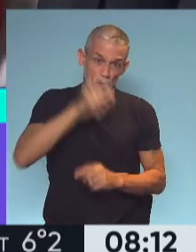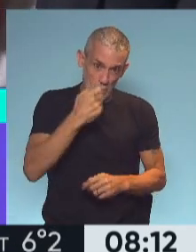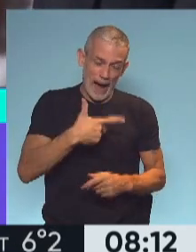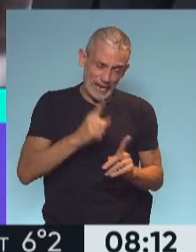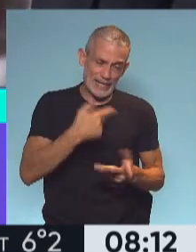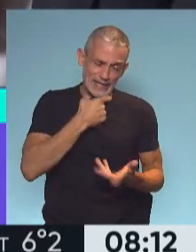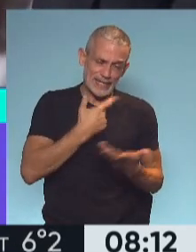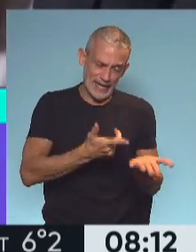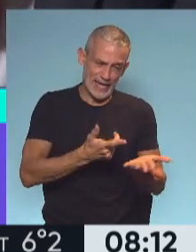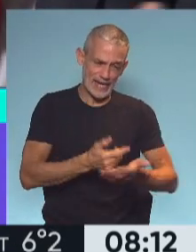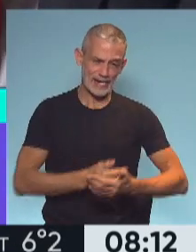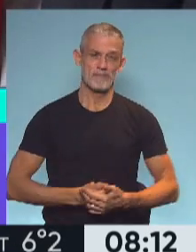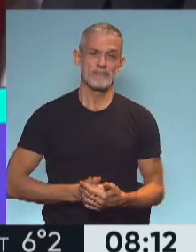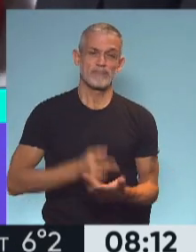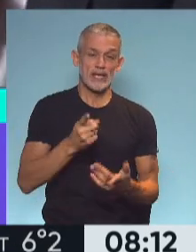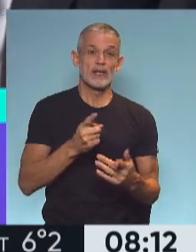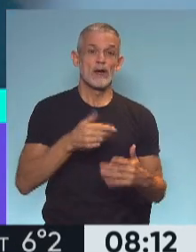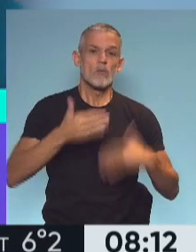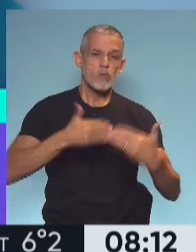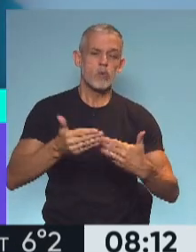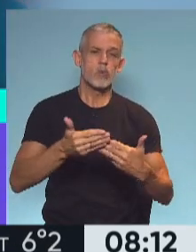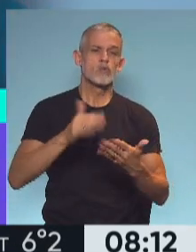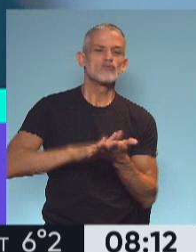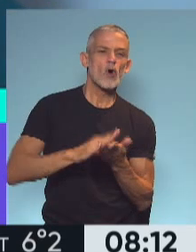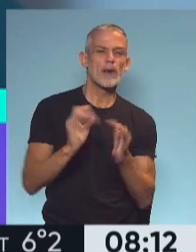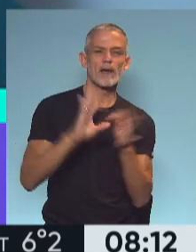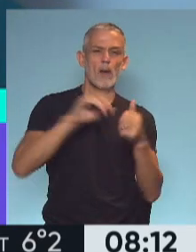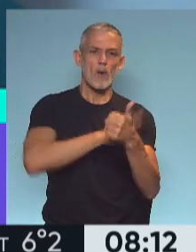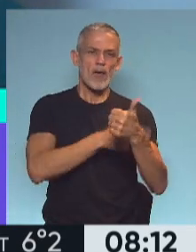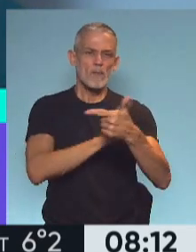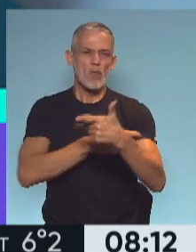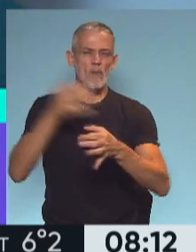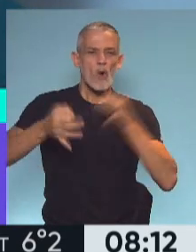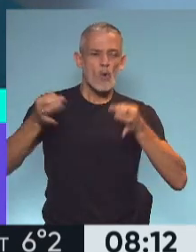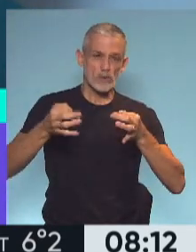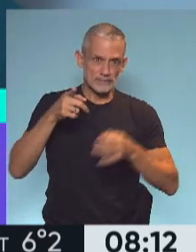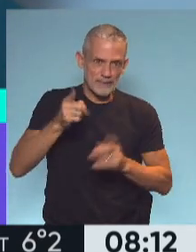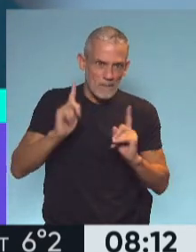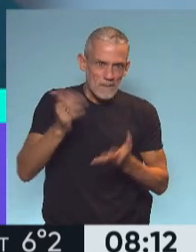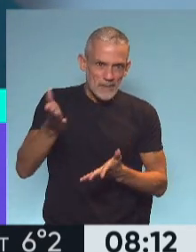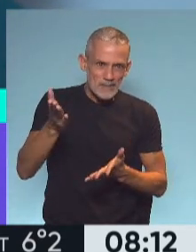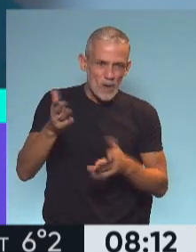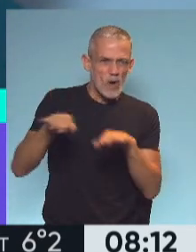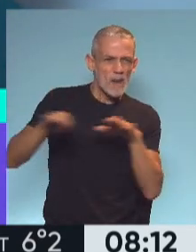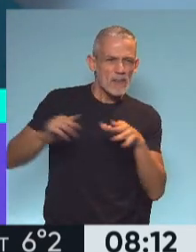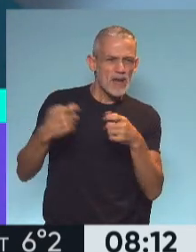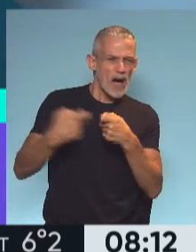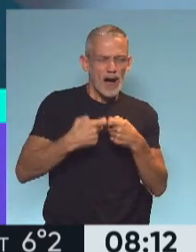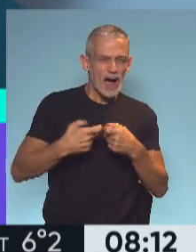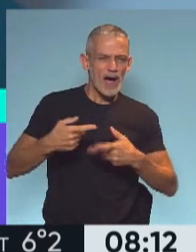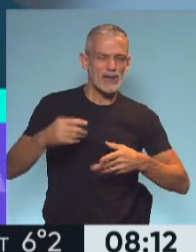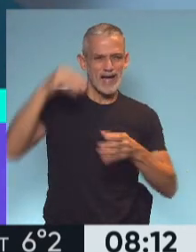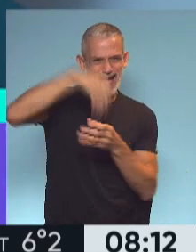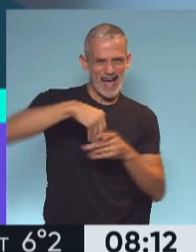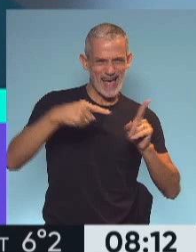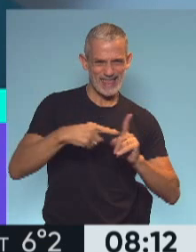El que avanzó sobre la independencia del Poder Judicial fue el que montó una mesa judicial en la Casa